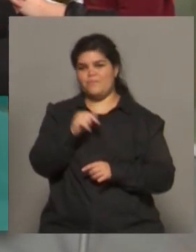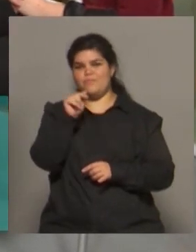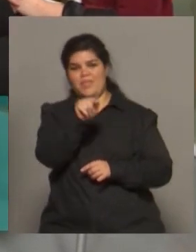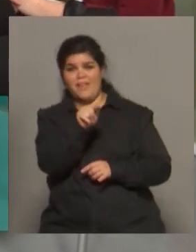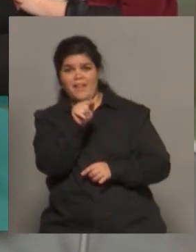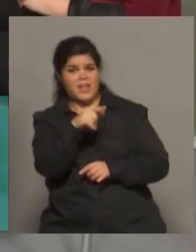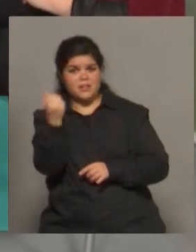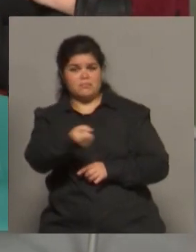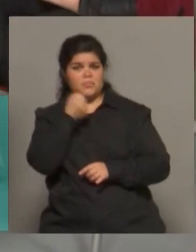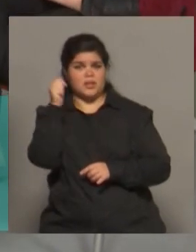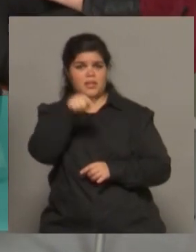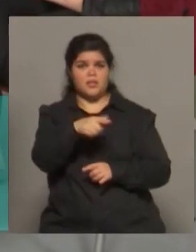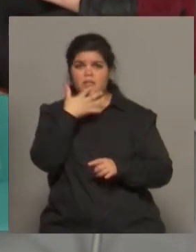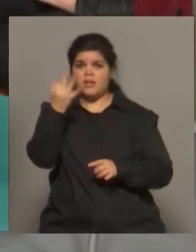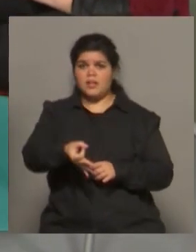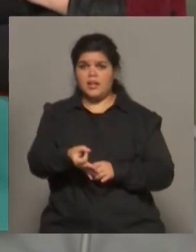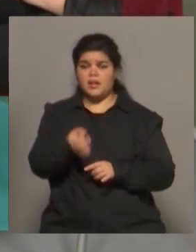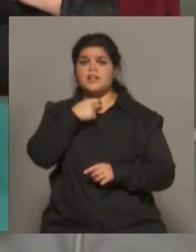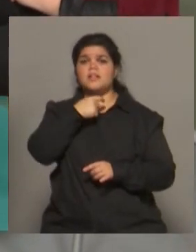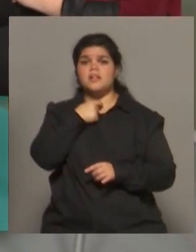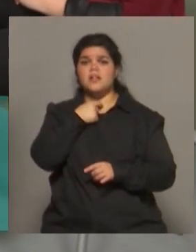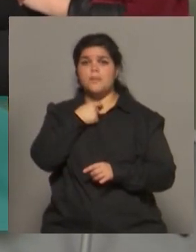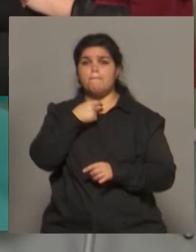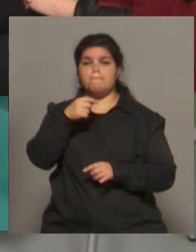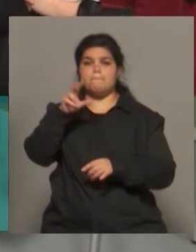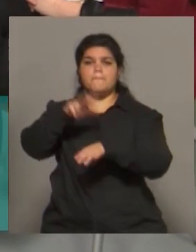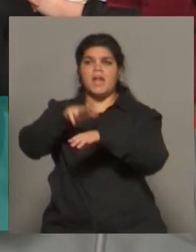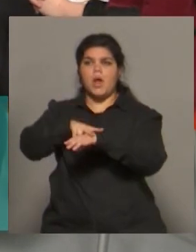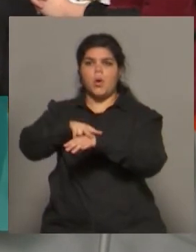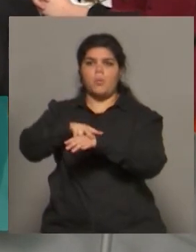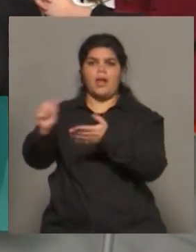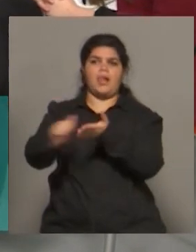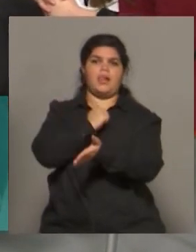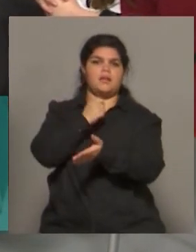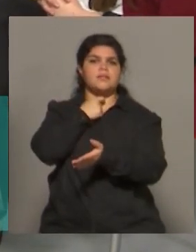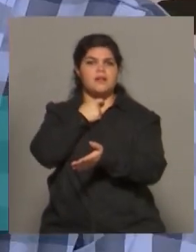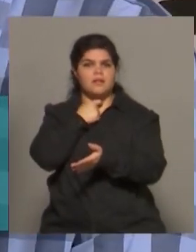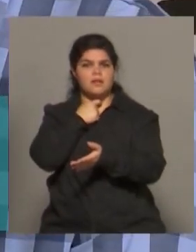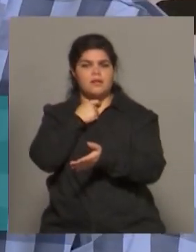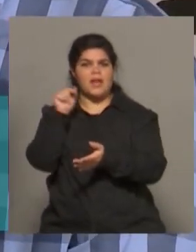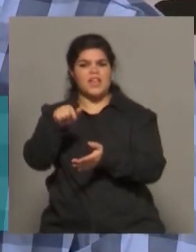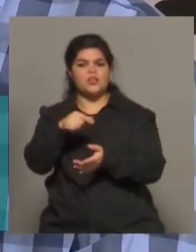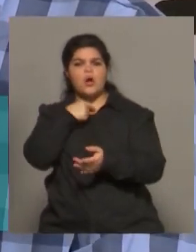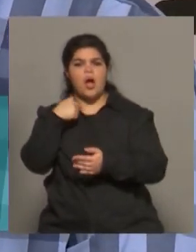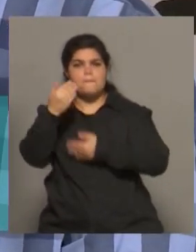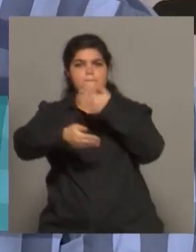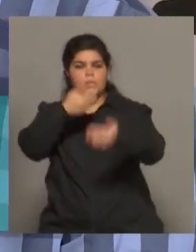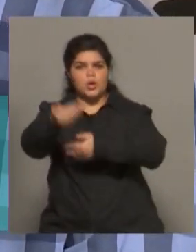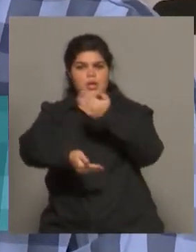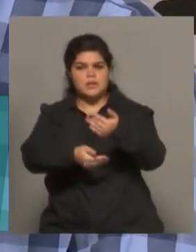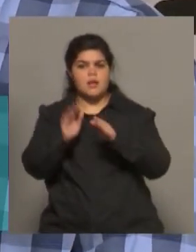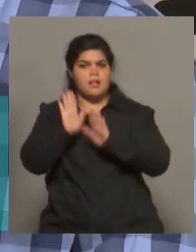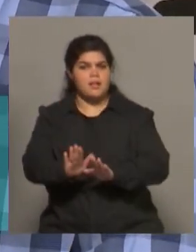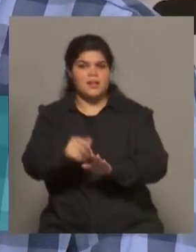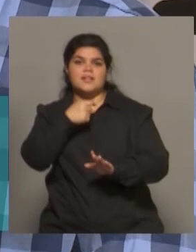que se intentó debilitar al Paraguay, se intentó en realidad eliminar su progreso, porque Paraguay en ese momento era un país que tenía